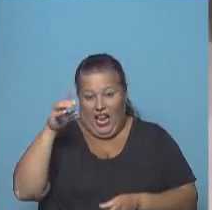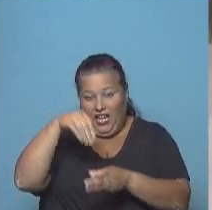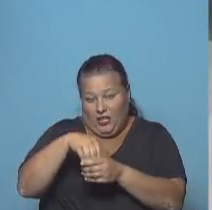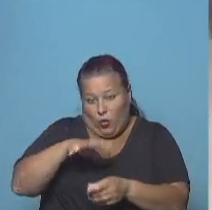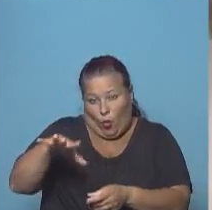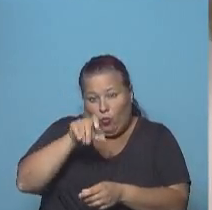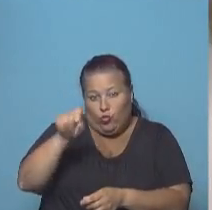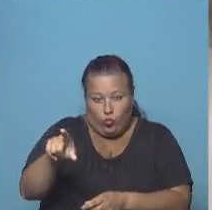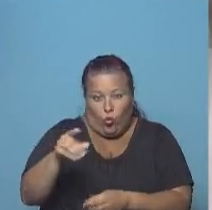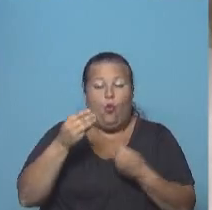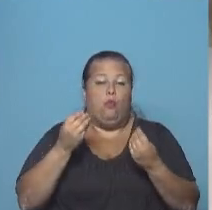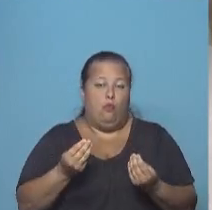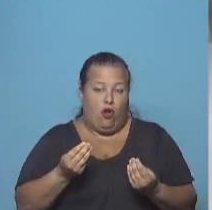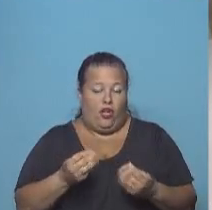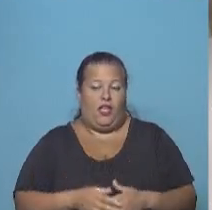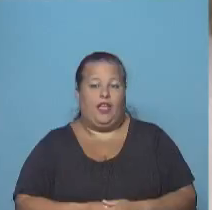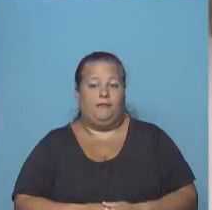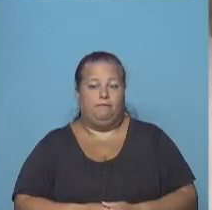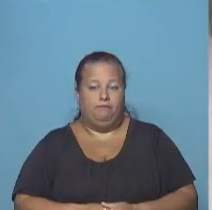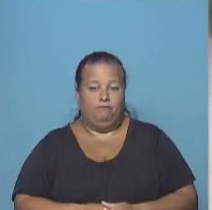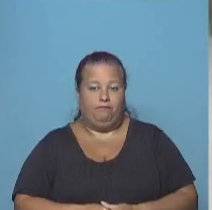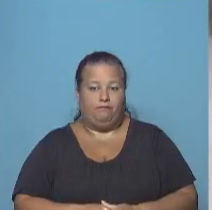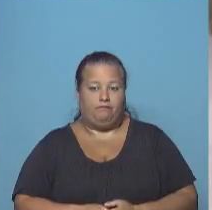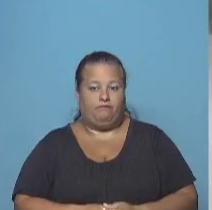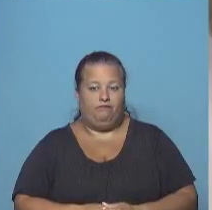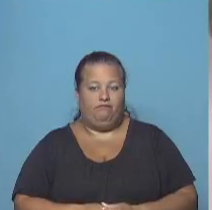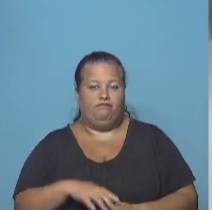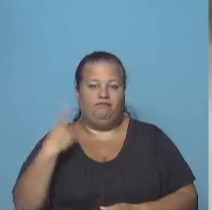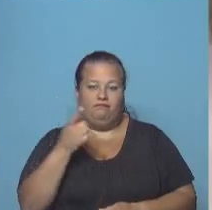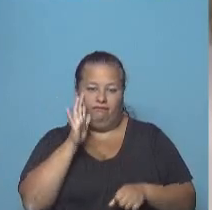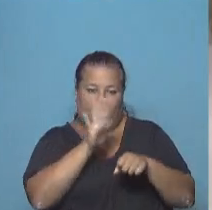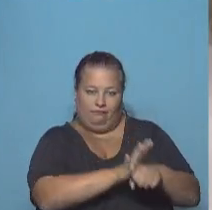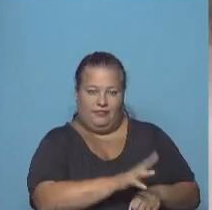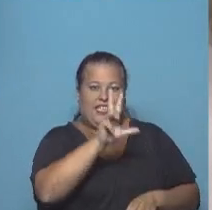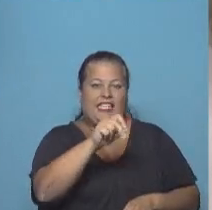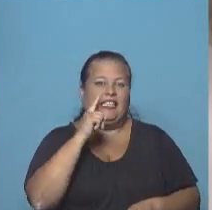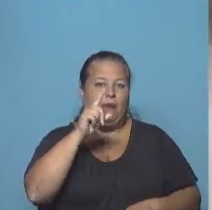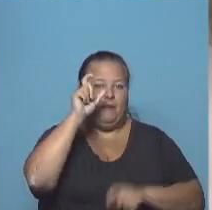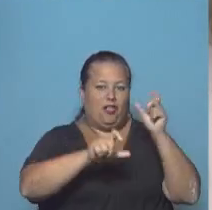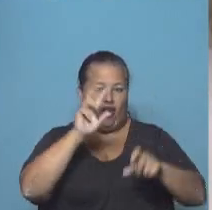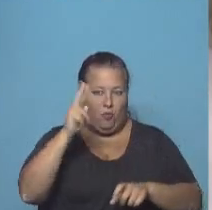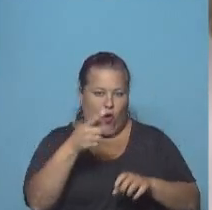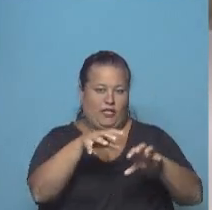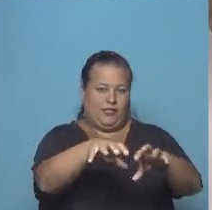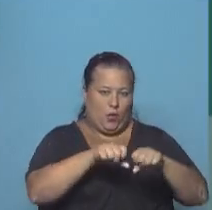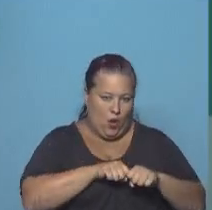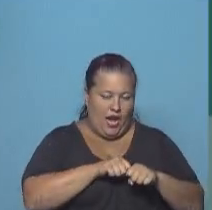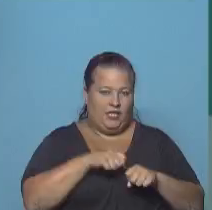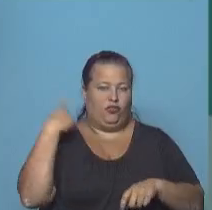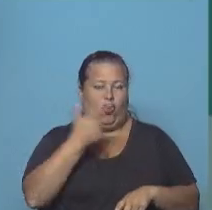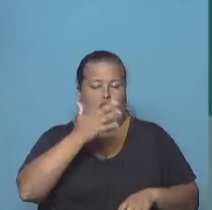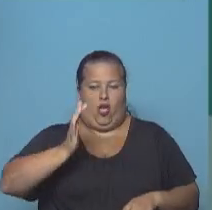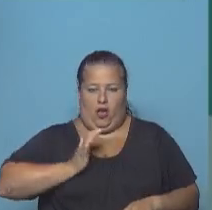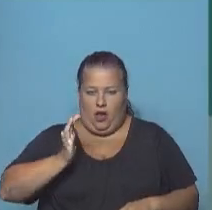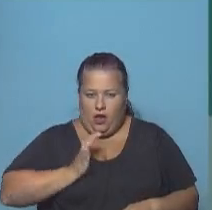pertenece porque se silenciaron 30,000 personas se sembró el